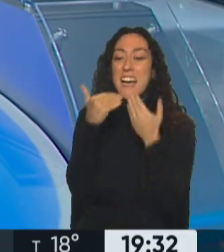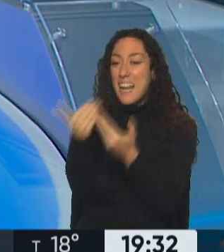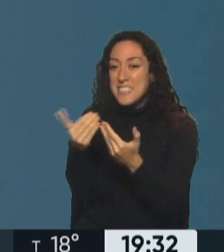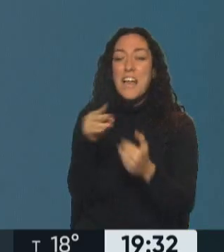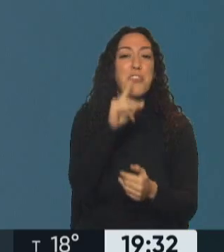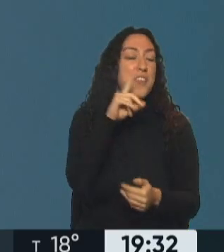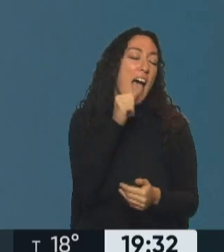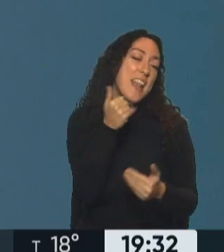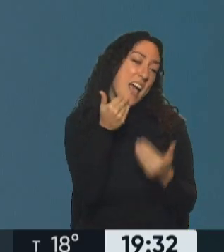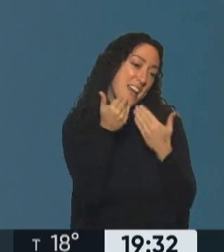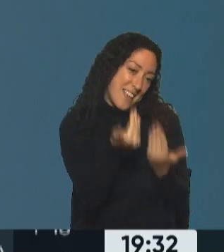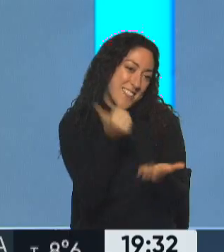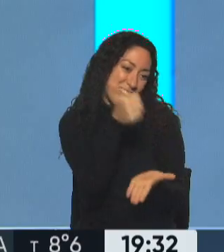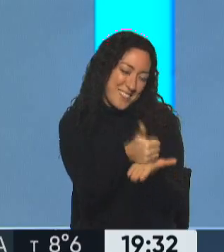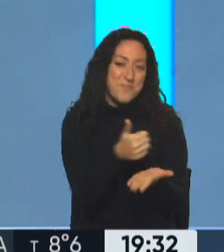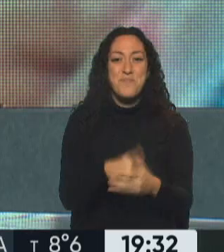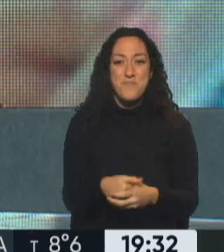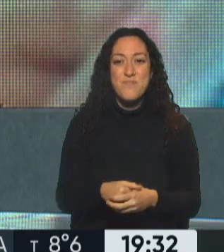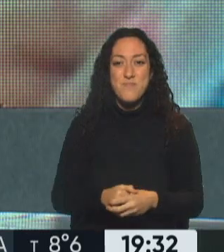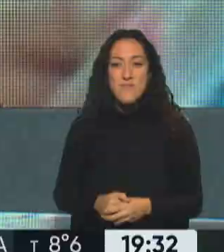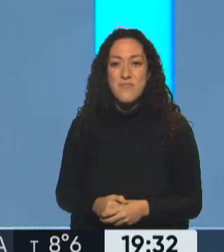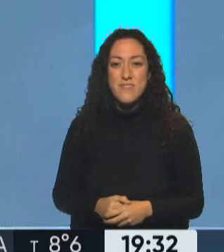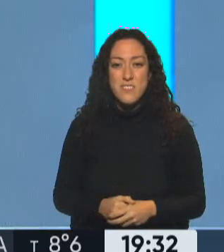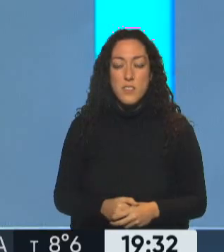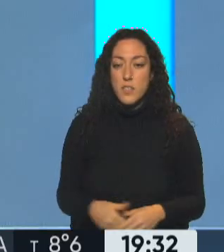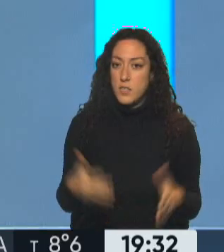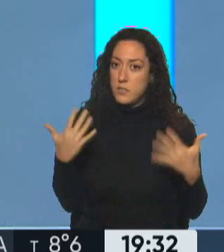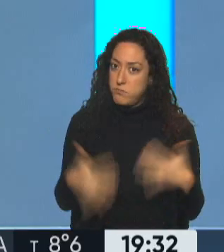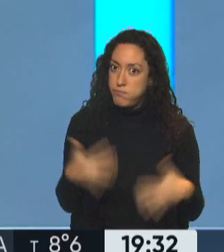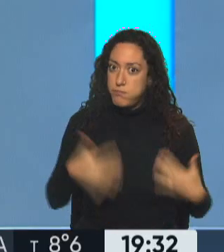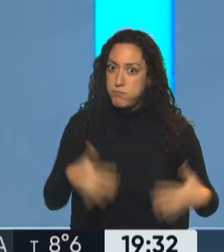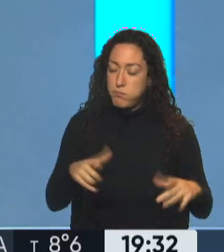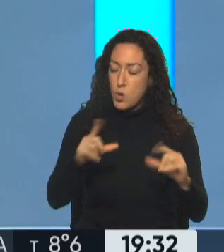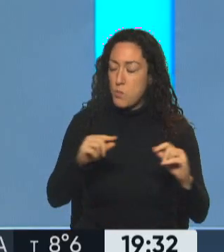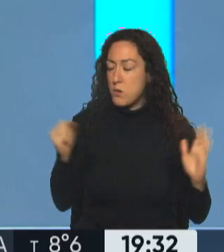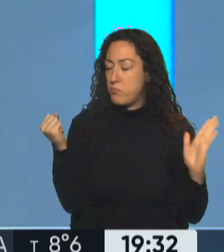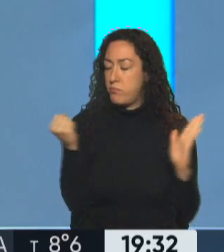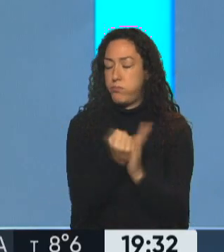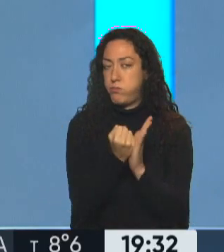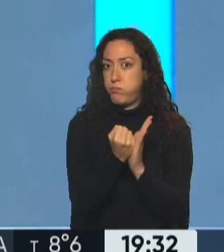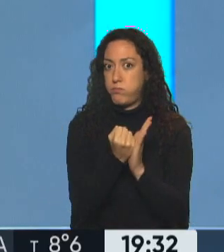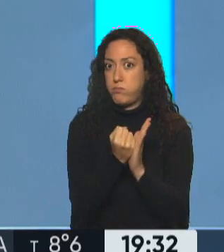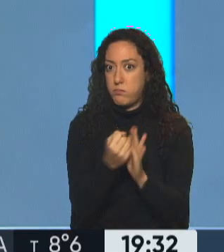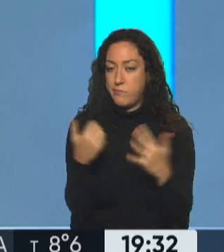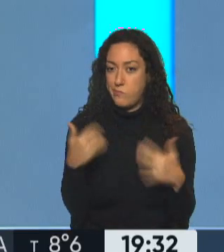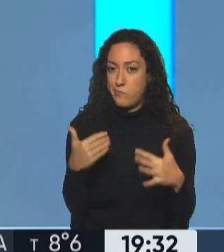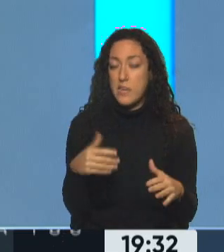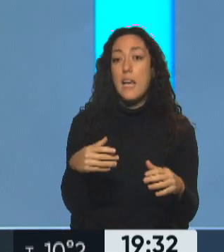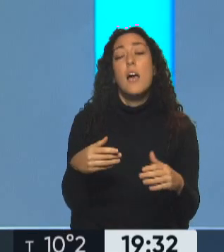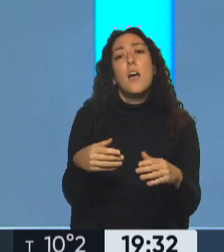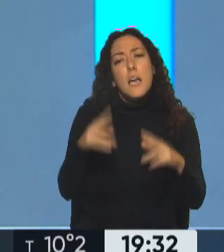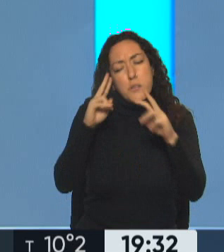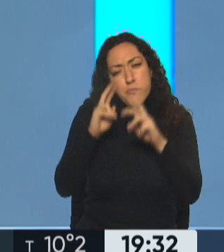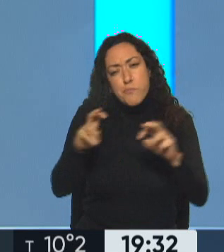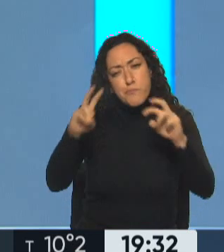en esta mesa. Gracias, Estela. No, Es escandaloso el número. Sí, es un número que impacta muchísimo. Empezamos a hacer este informe porque